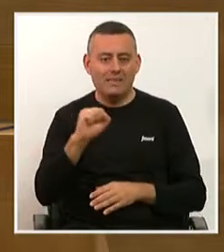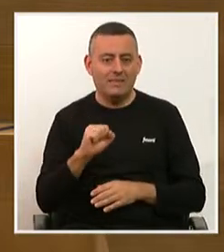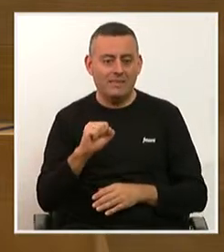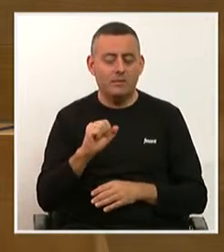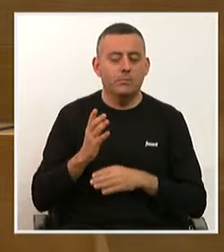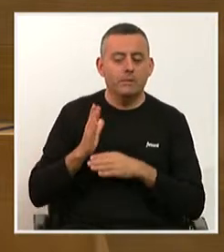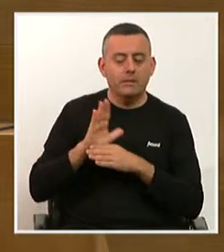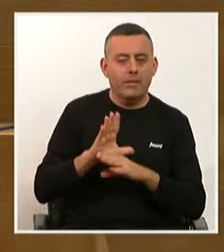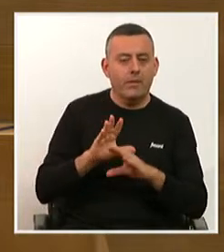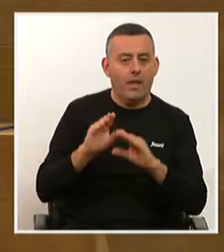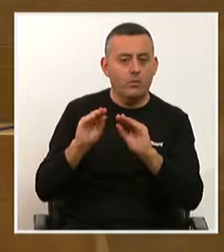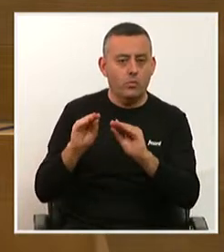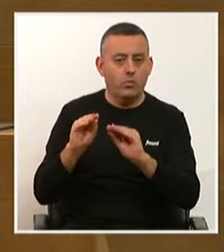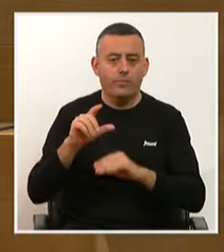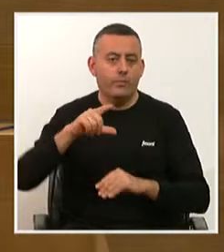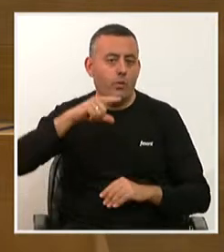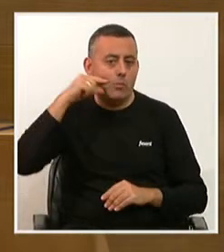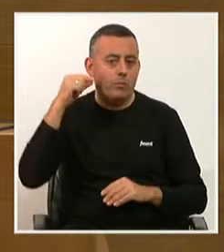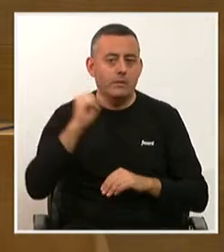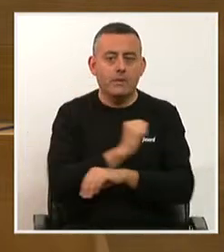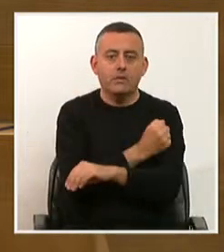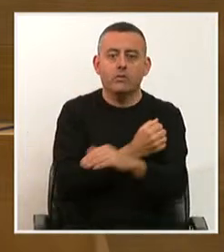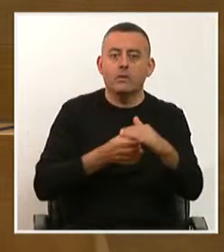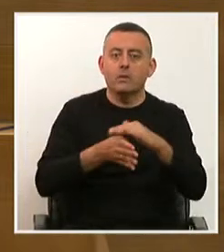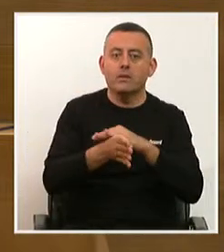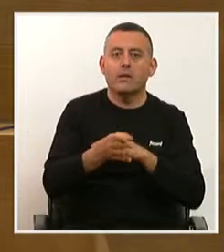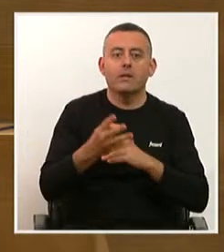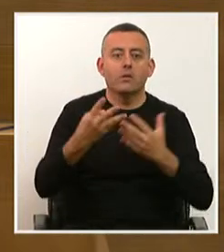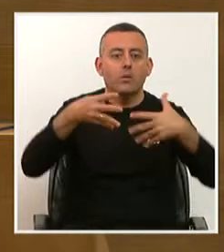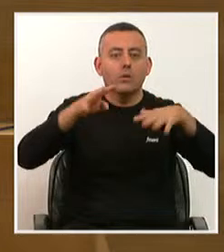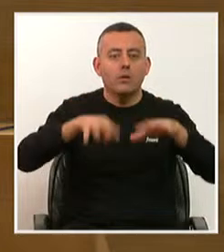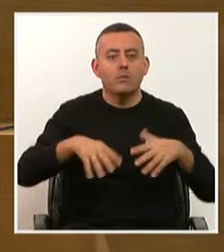parlamentario compromís registro de entrada